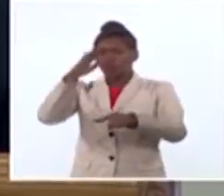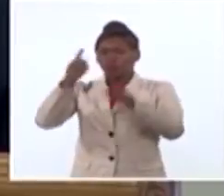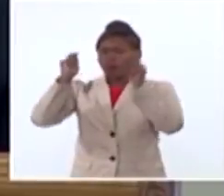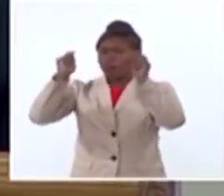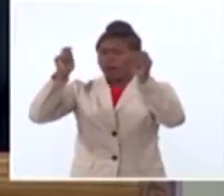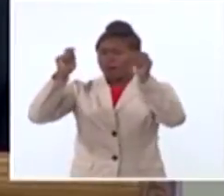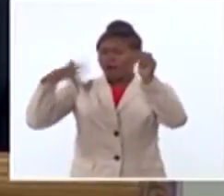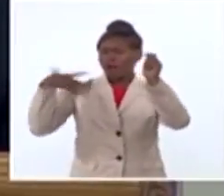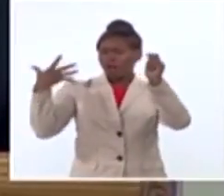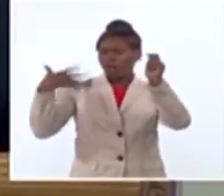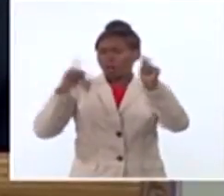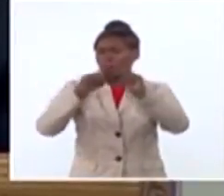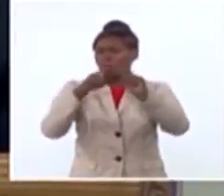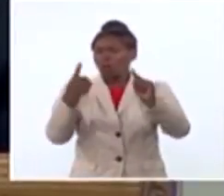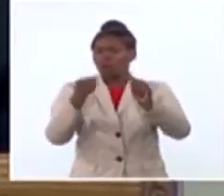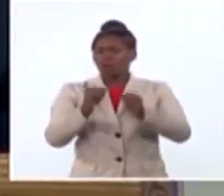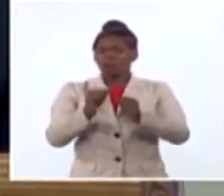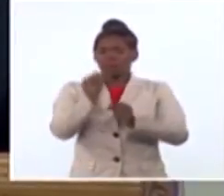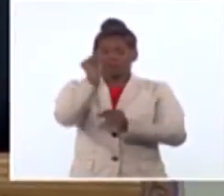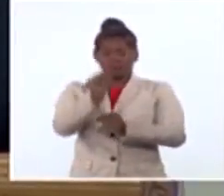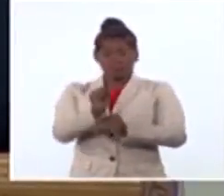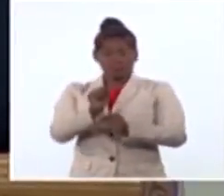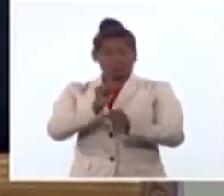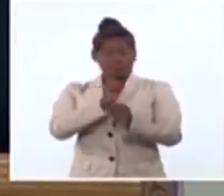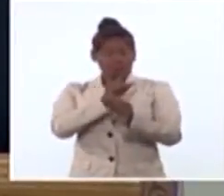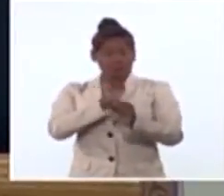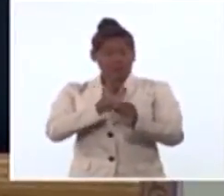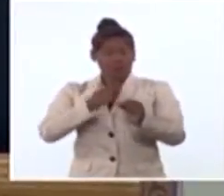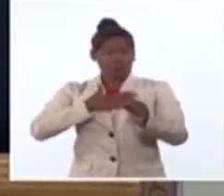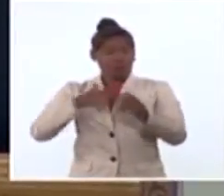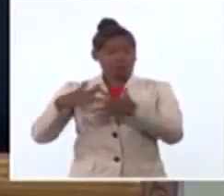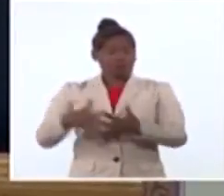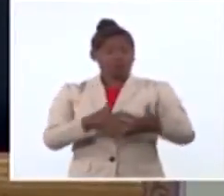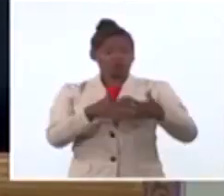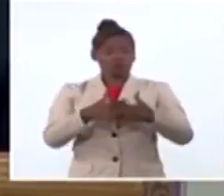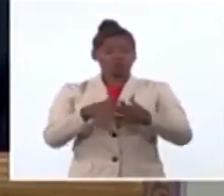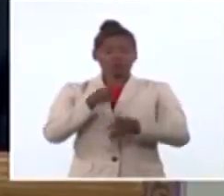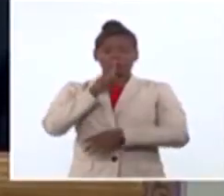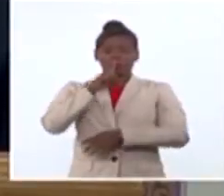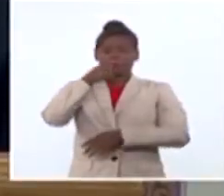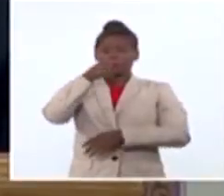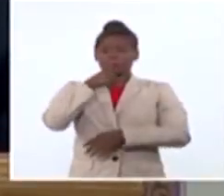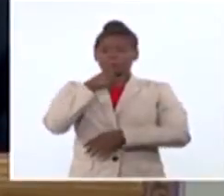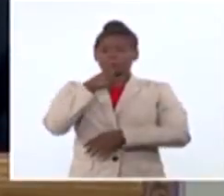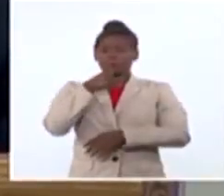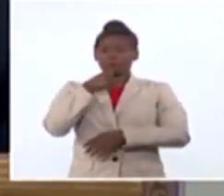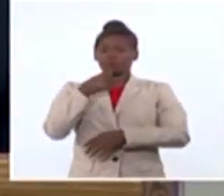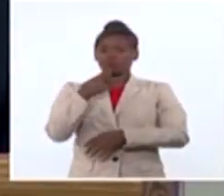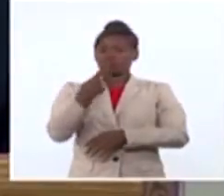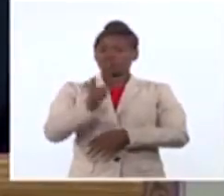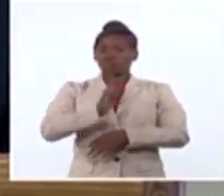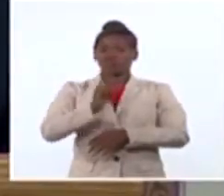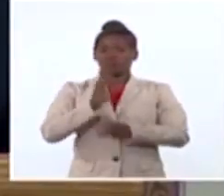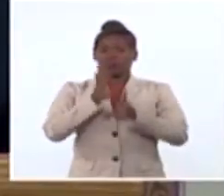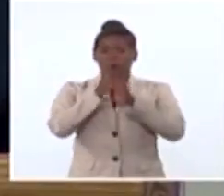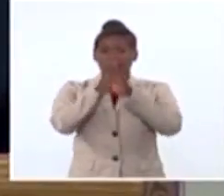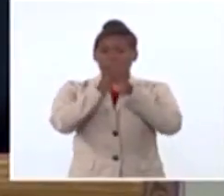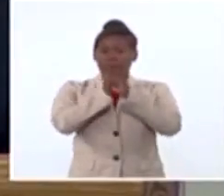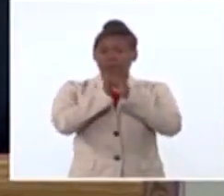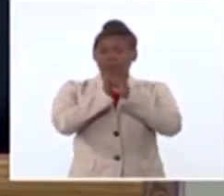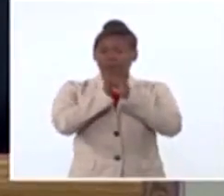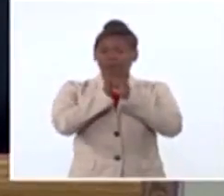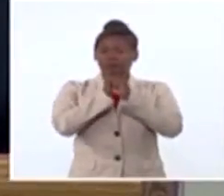vocero evitó responder esa pregunta, pero ha sido